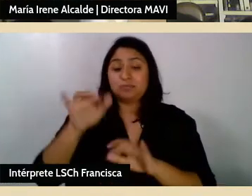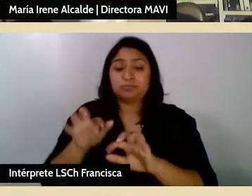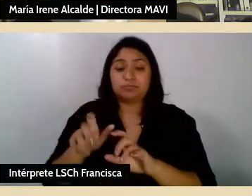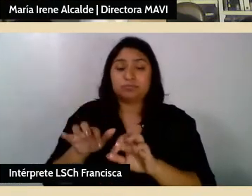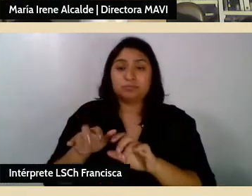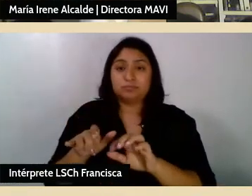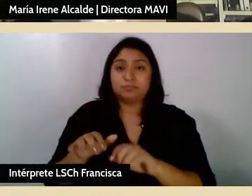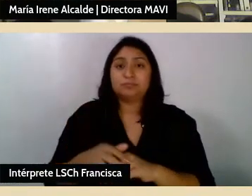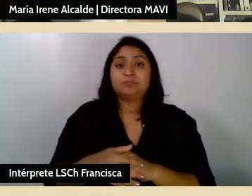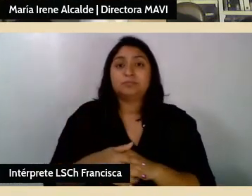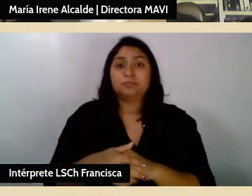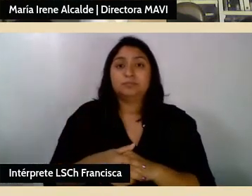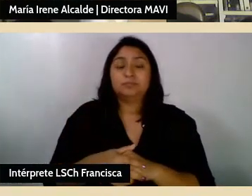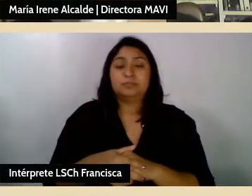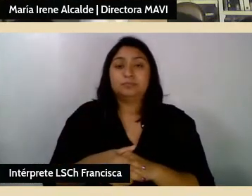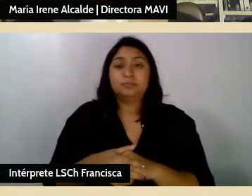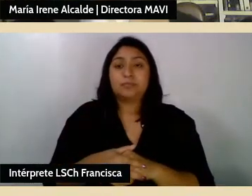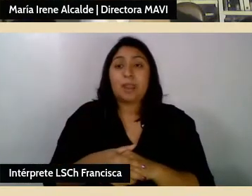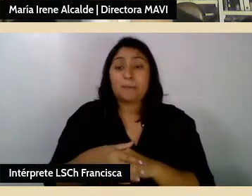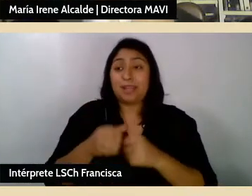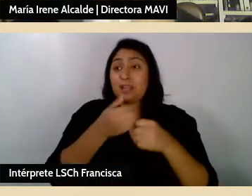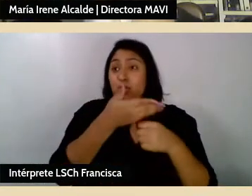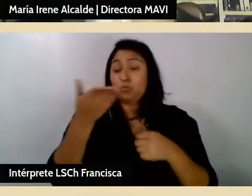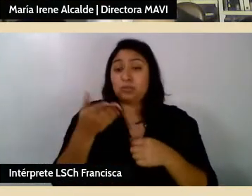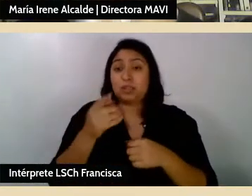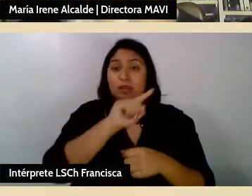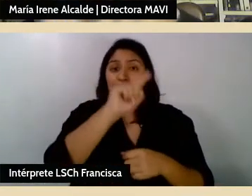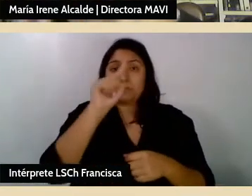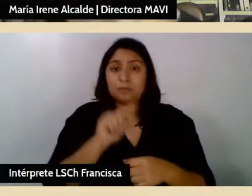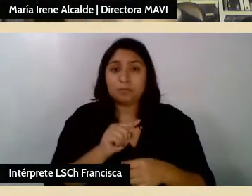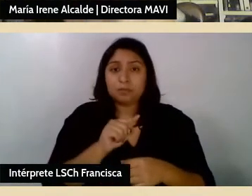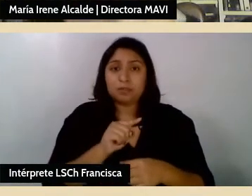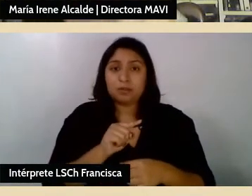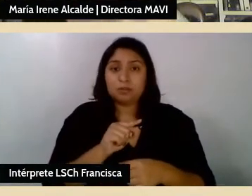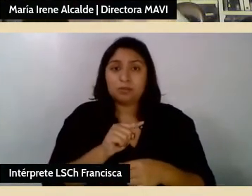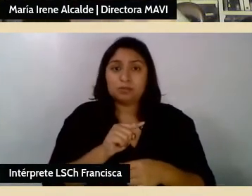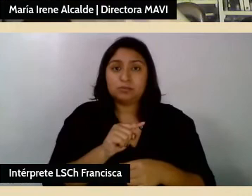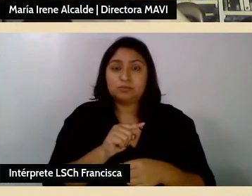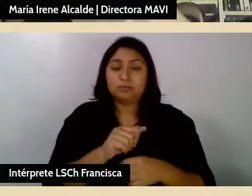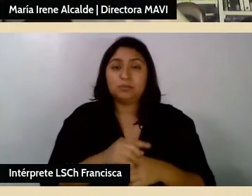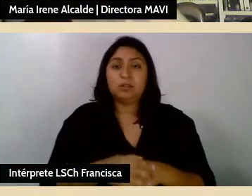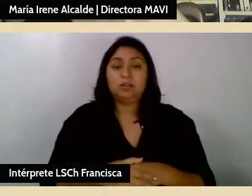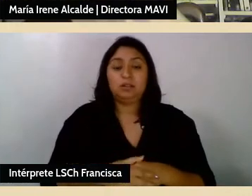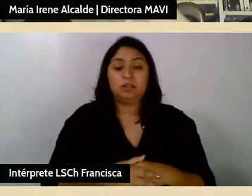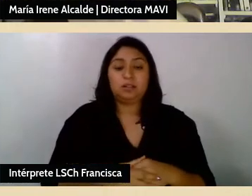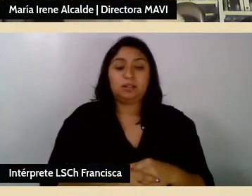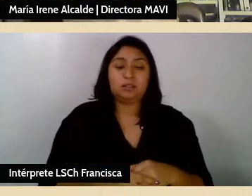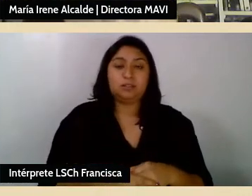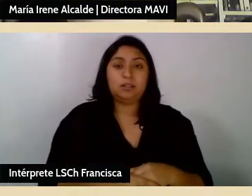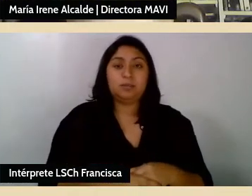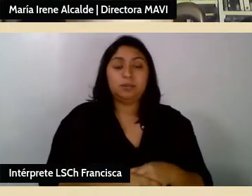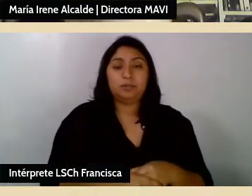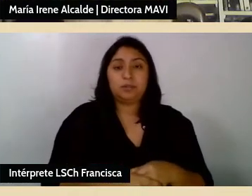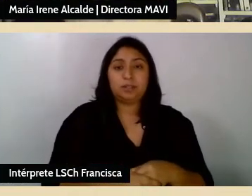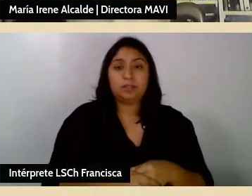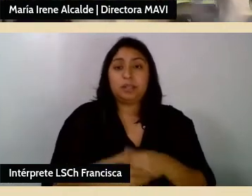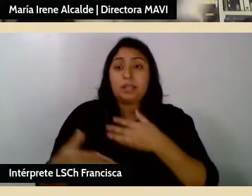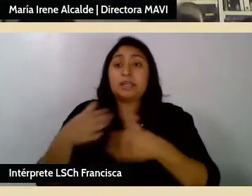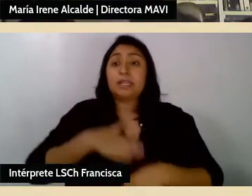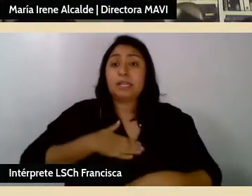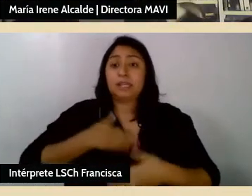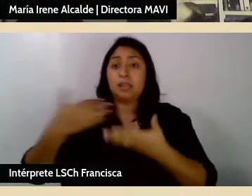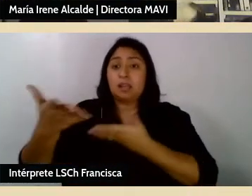espacios abiertos para que ustedes hagan sus preguntas. Pero de igual forma, quiero compartirles a todos y